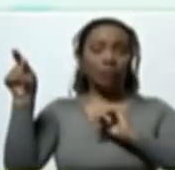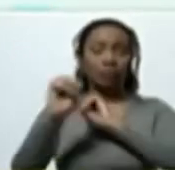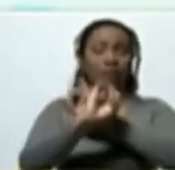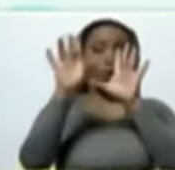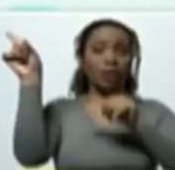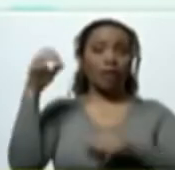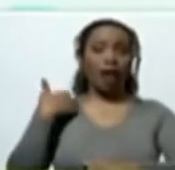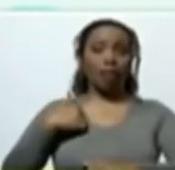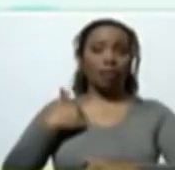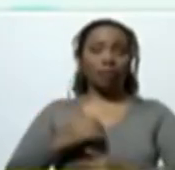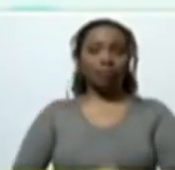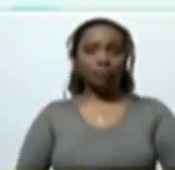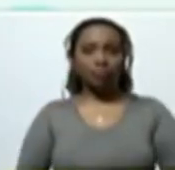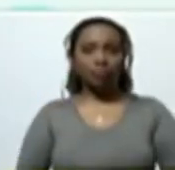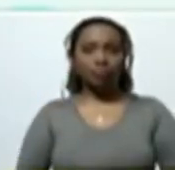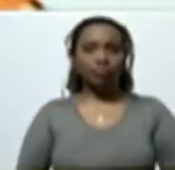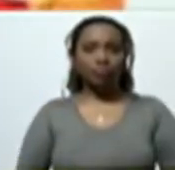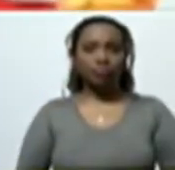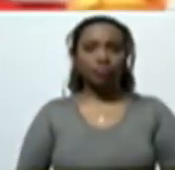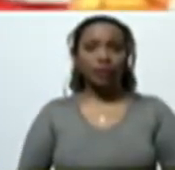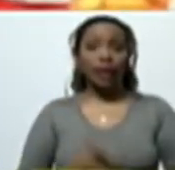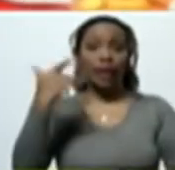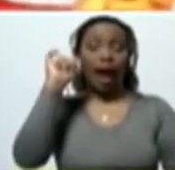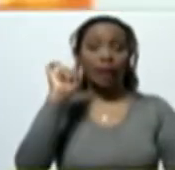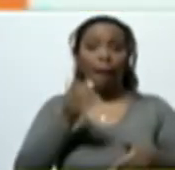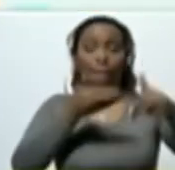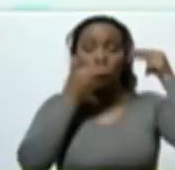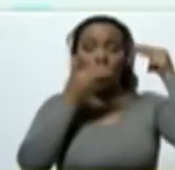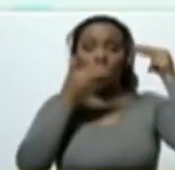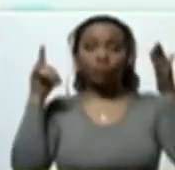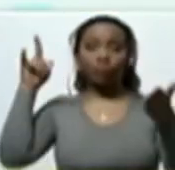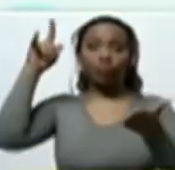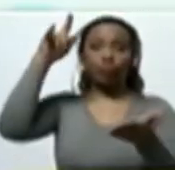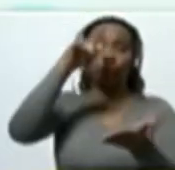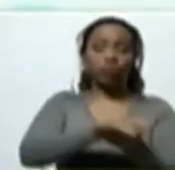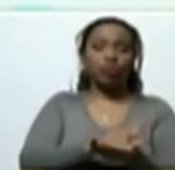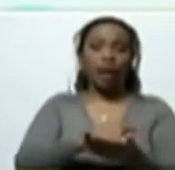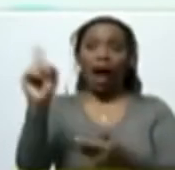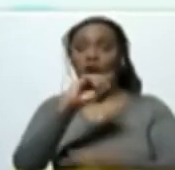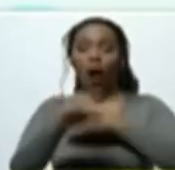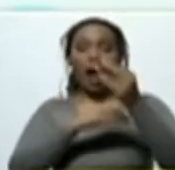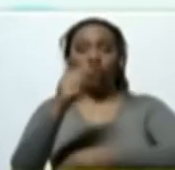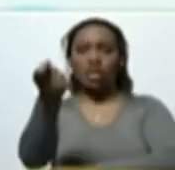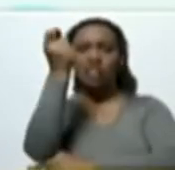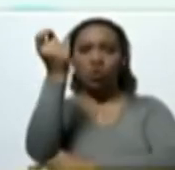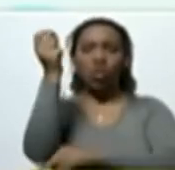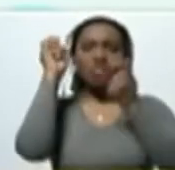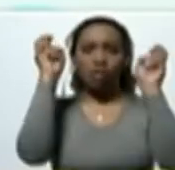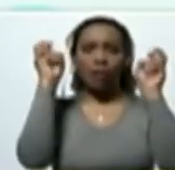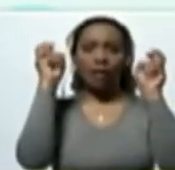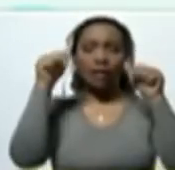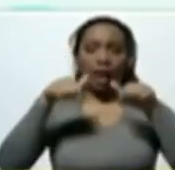descaradamente en Argentina. Y tienen secuestrado a los pilotos que no han cometido ningún delito ni